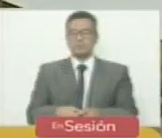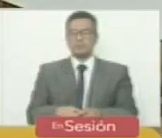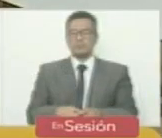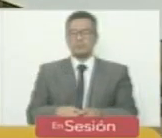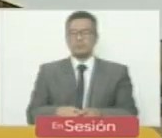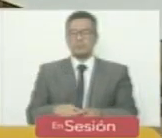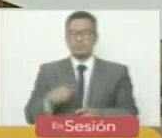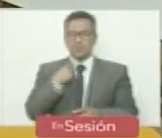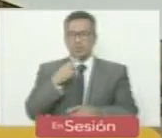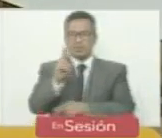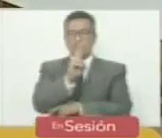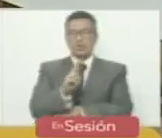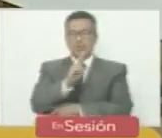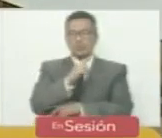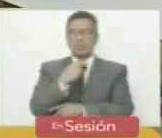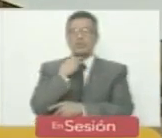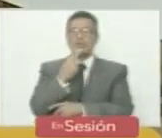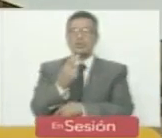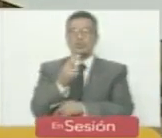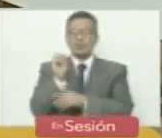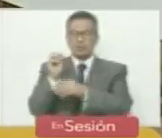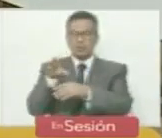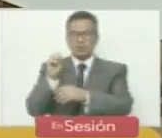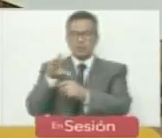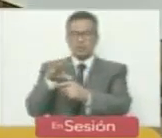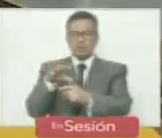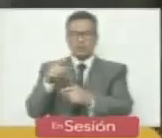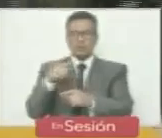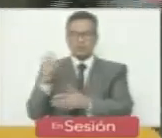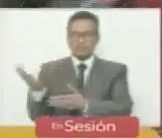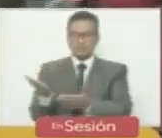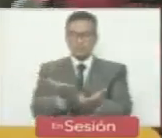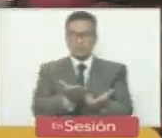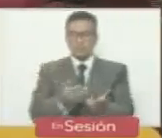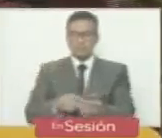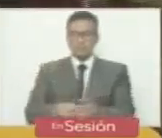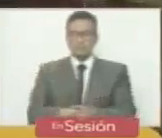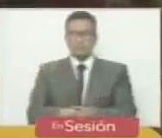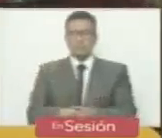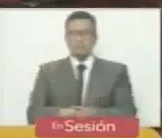Pide hacer uso de la tribuna de oradores. Adelante.